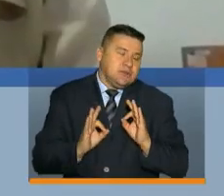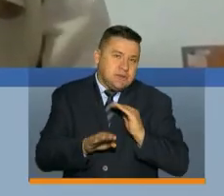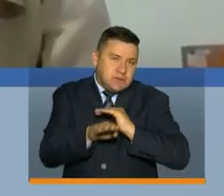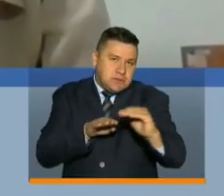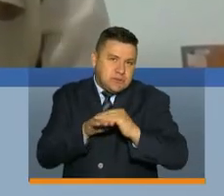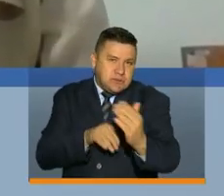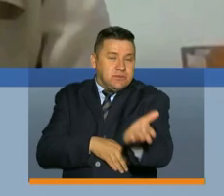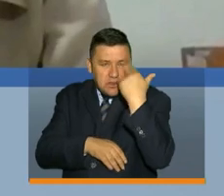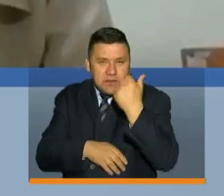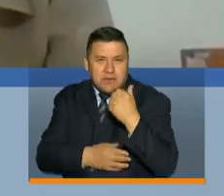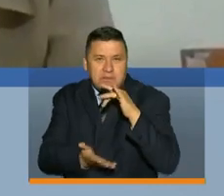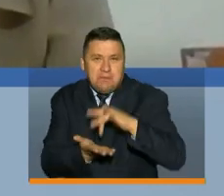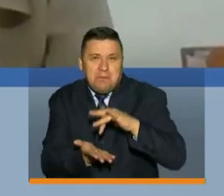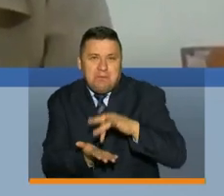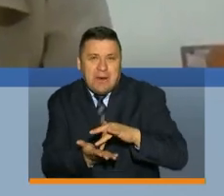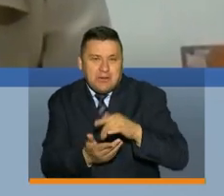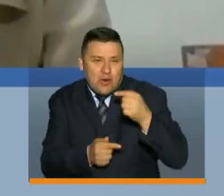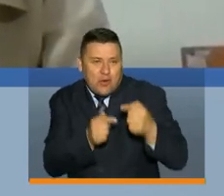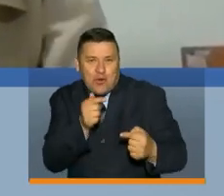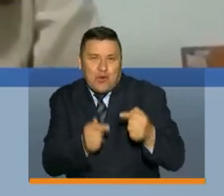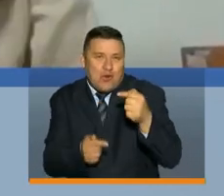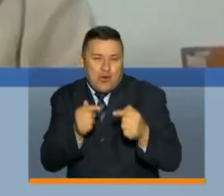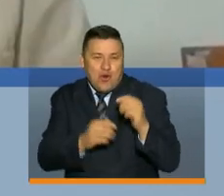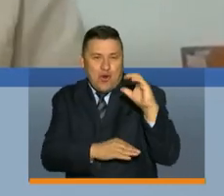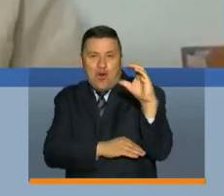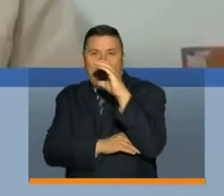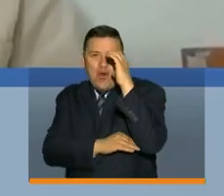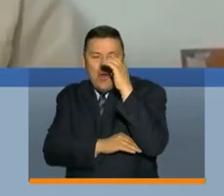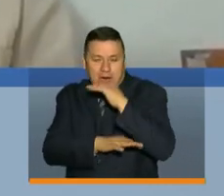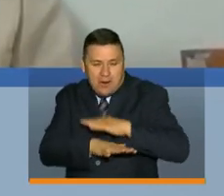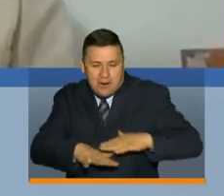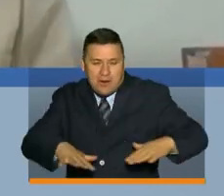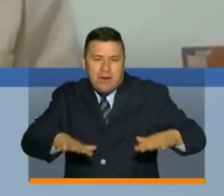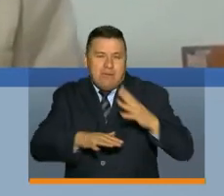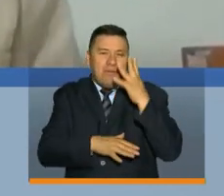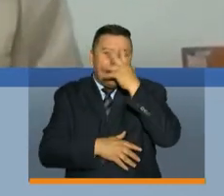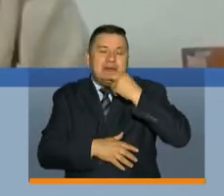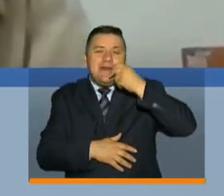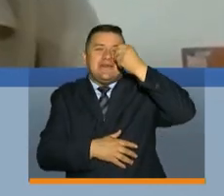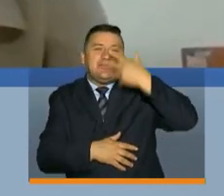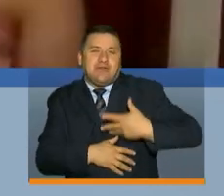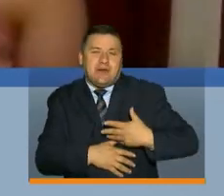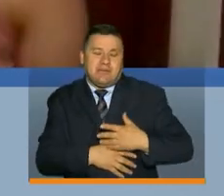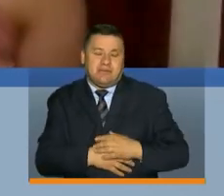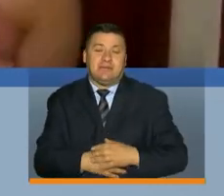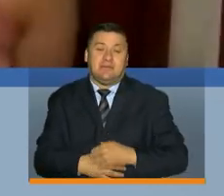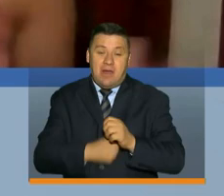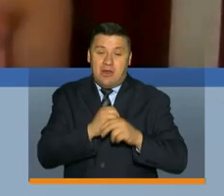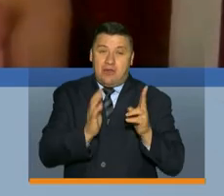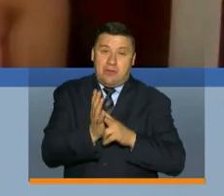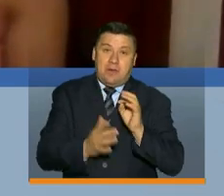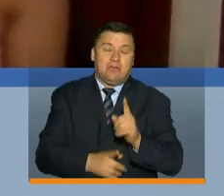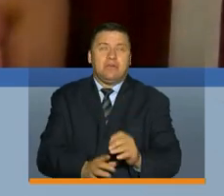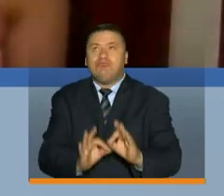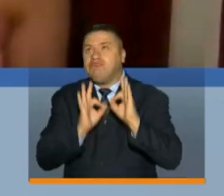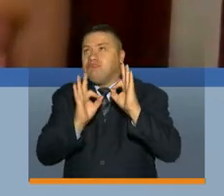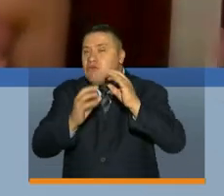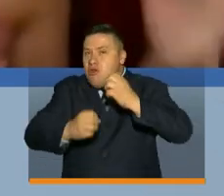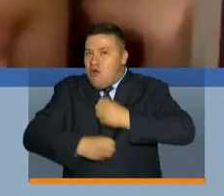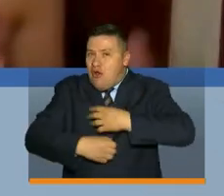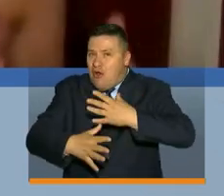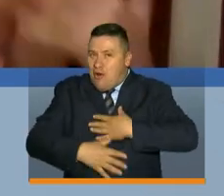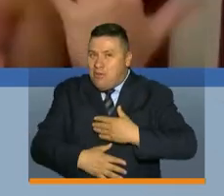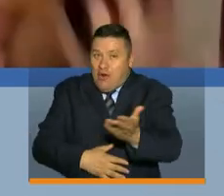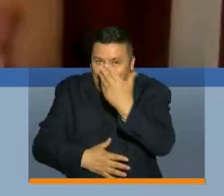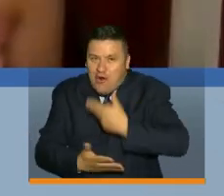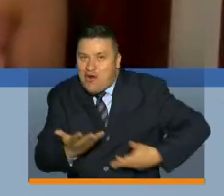invitación a participar en el concurso Colombia Territorio de Historia 2020. Es una excelente oportunidad para que